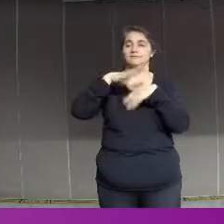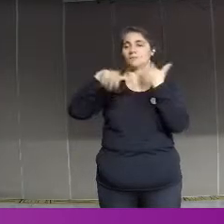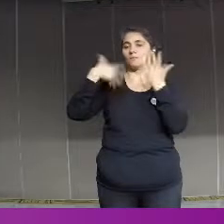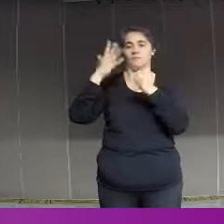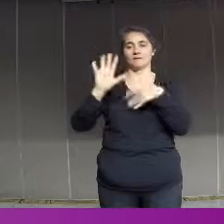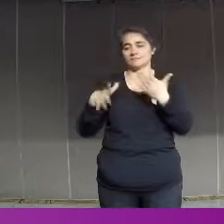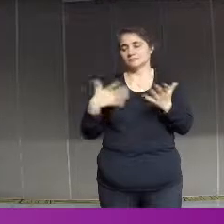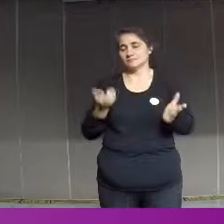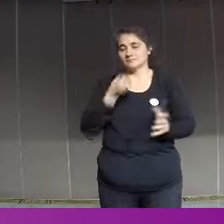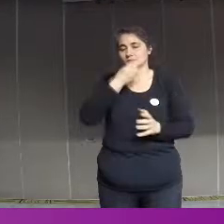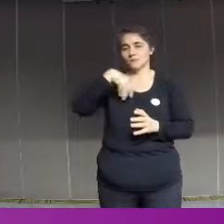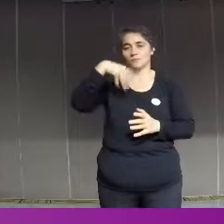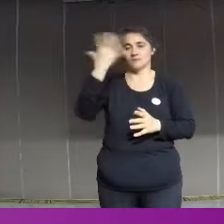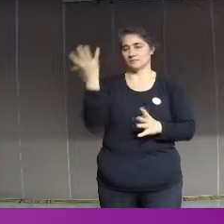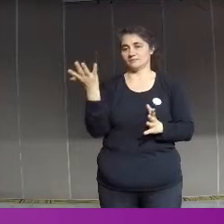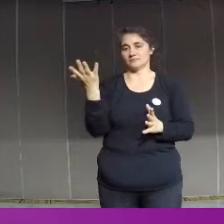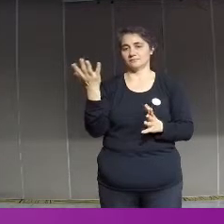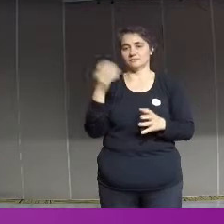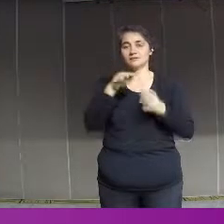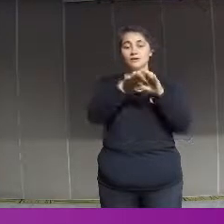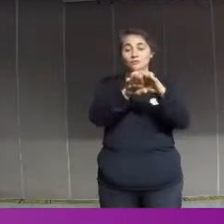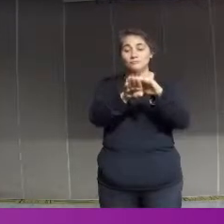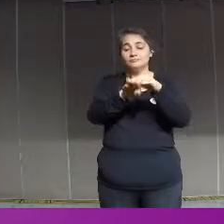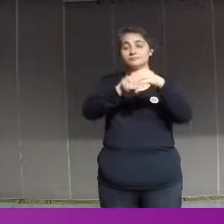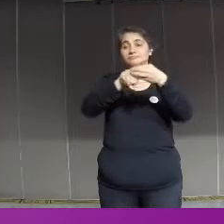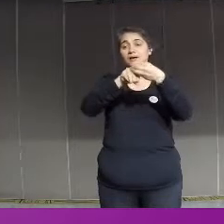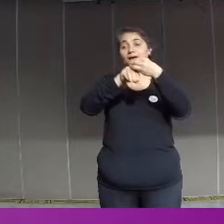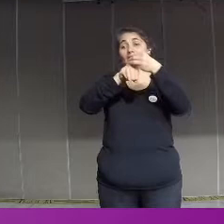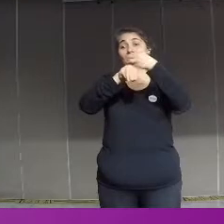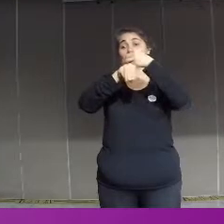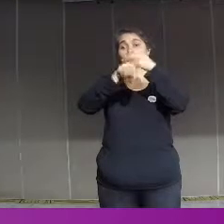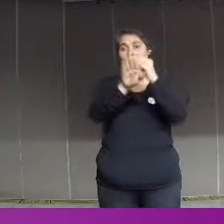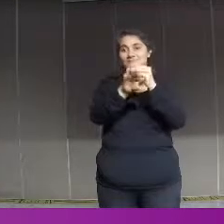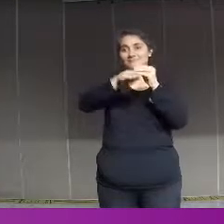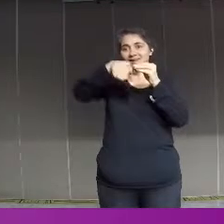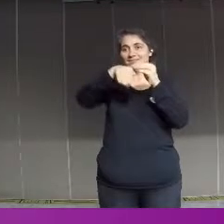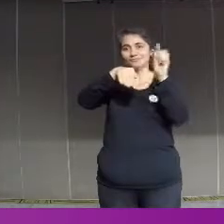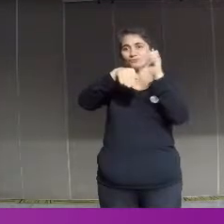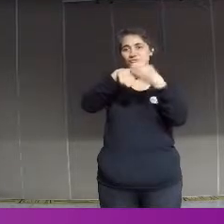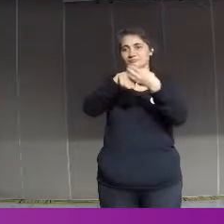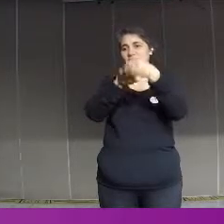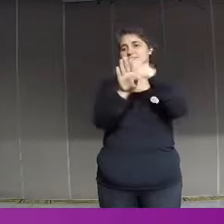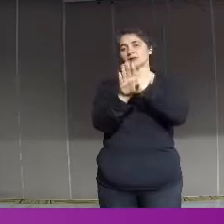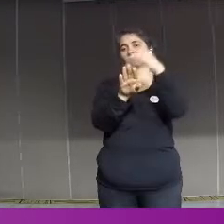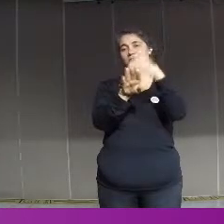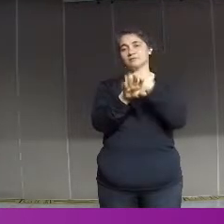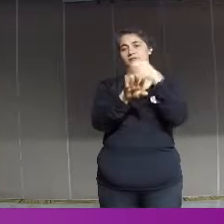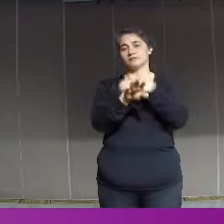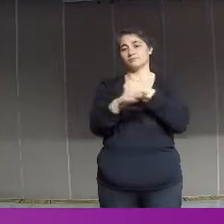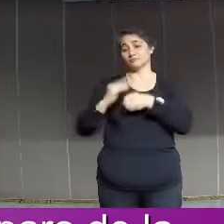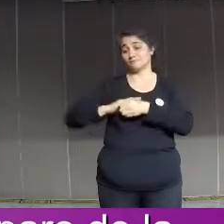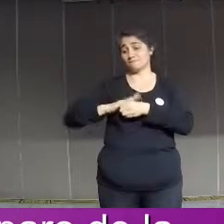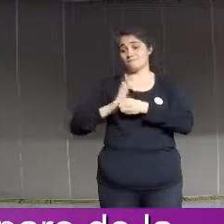deglución. Va a haber caída prematura del alimento. ¿Qué va a pasar con las válvulas? Las válvulas van a estar abiertas. El